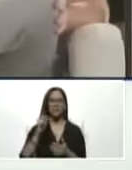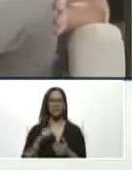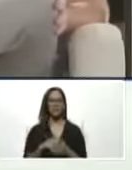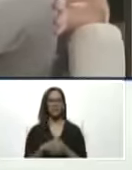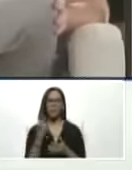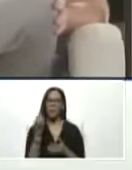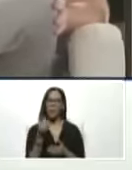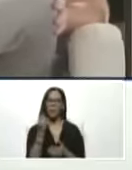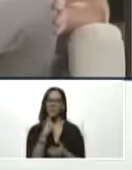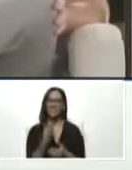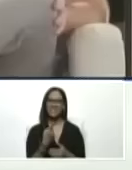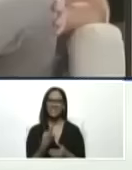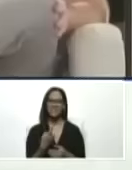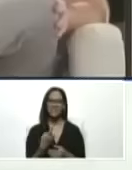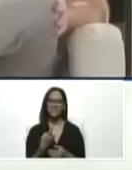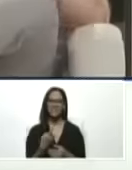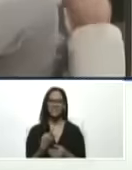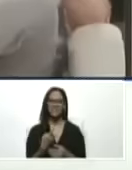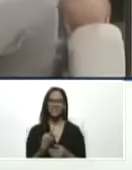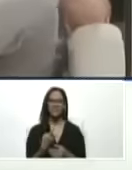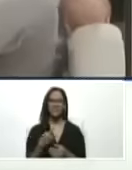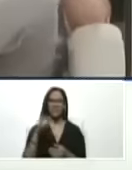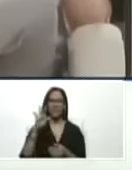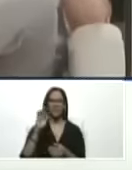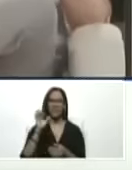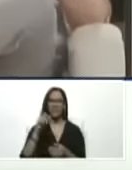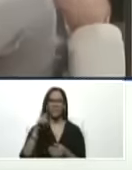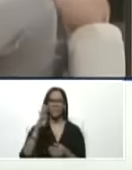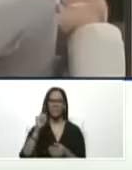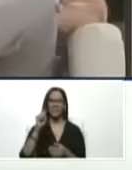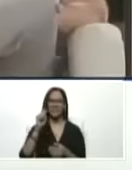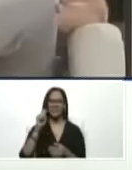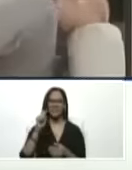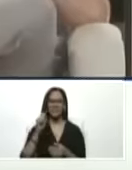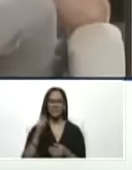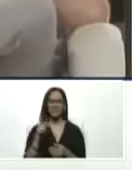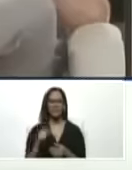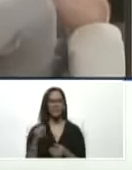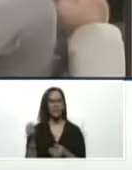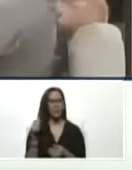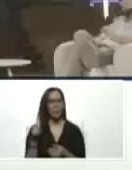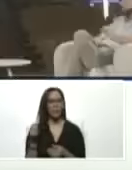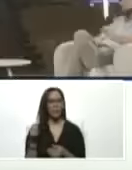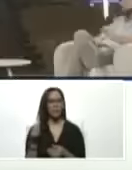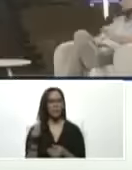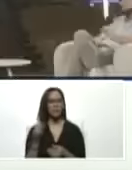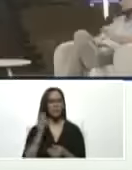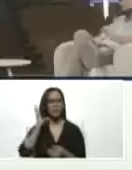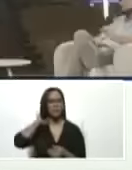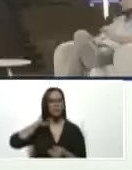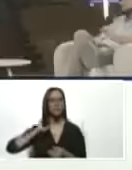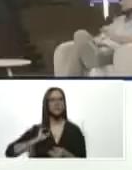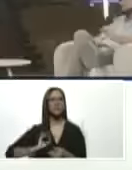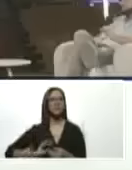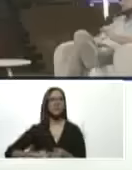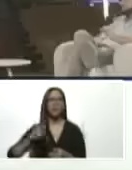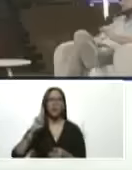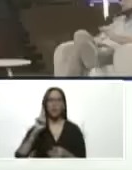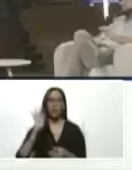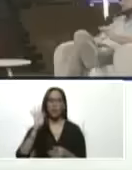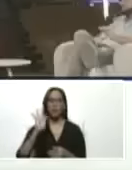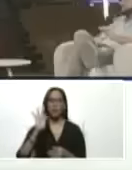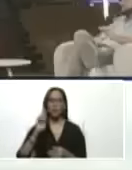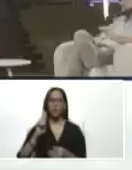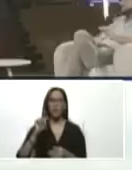Fergobach, ¿cómo se dice, gallo? Fergobach. ¿Cómo? Fergobach, en las tesis